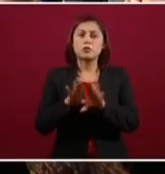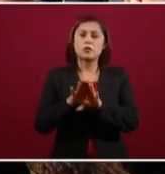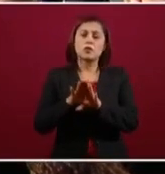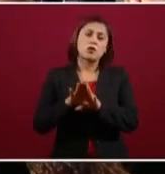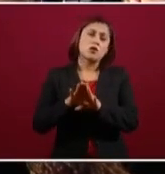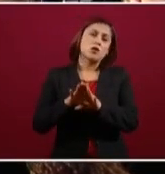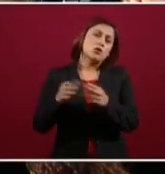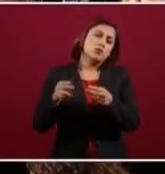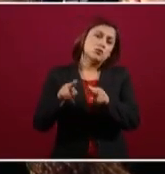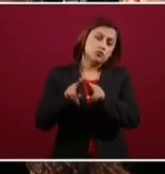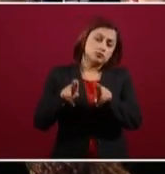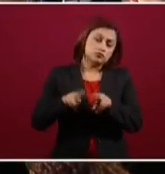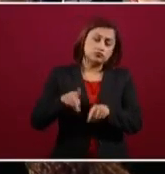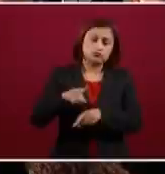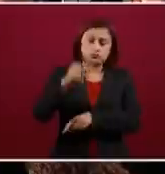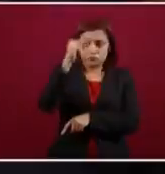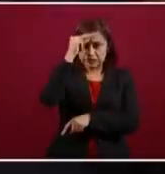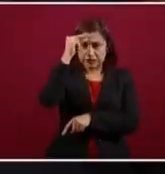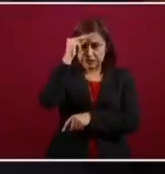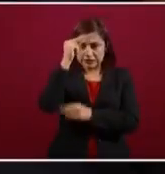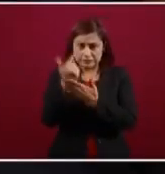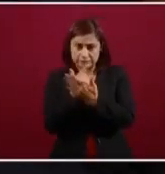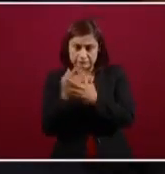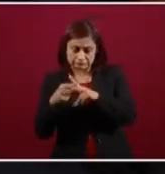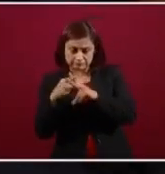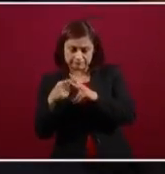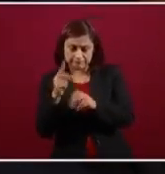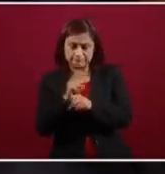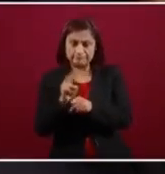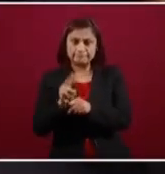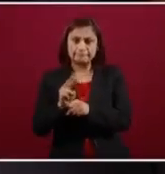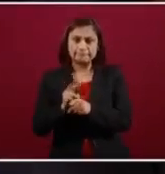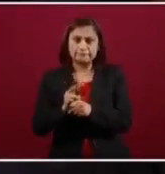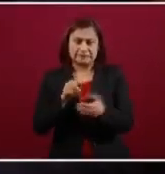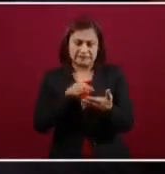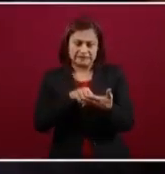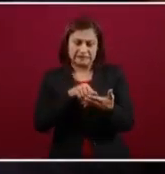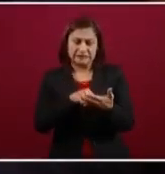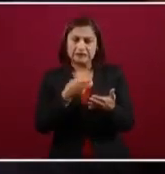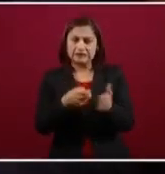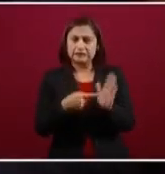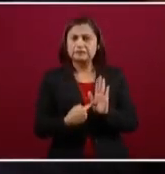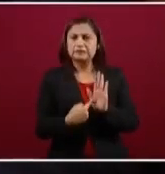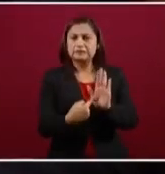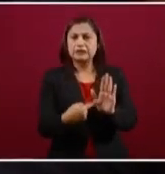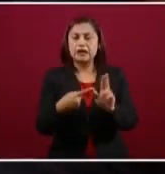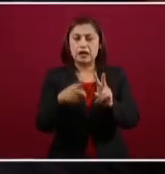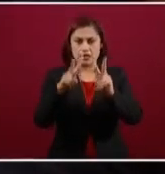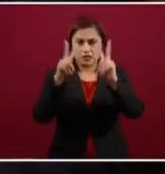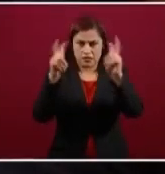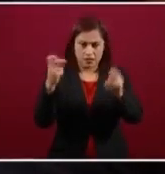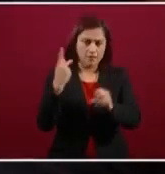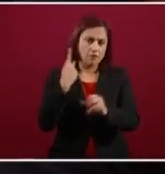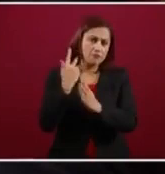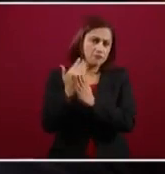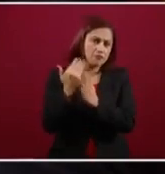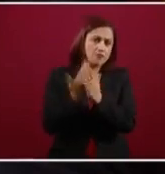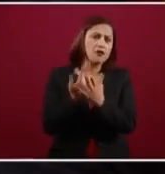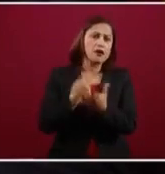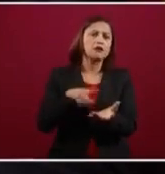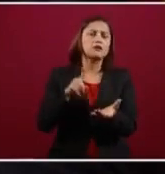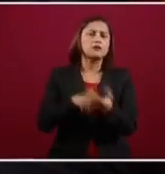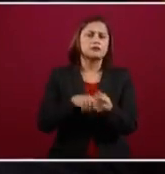han presentado son, digamos, temas políticos y no sé qué información